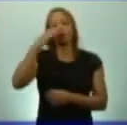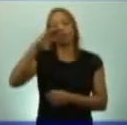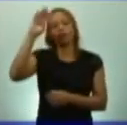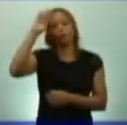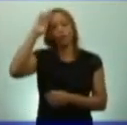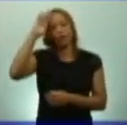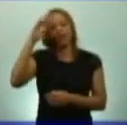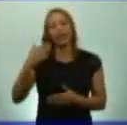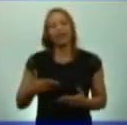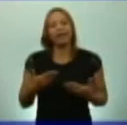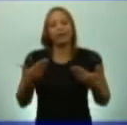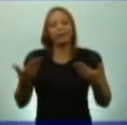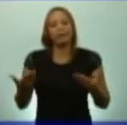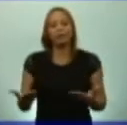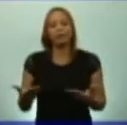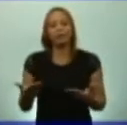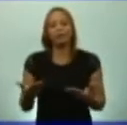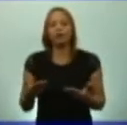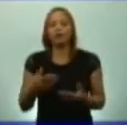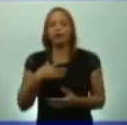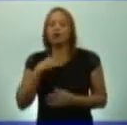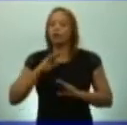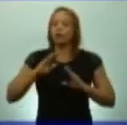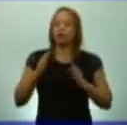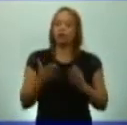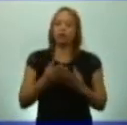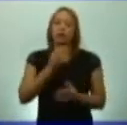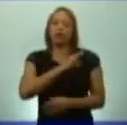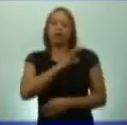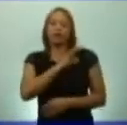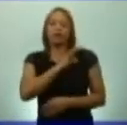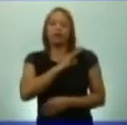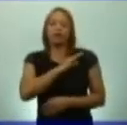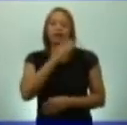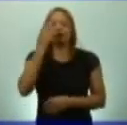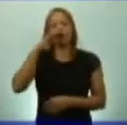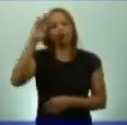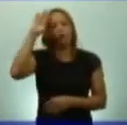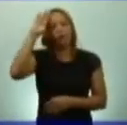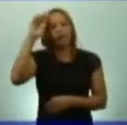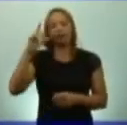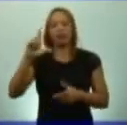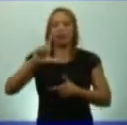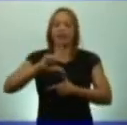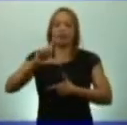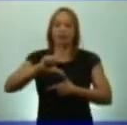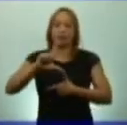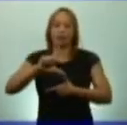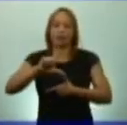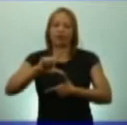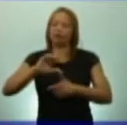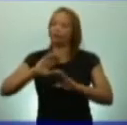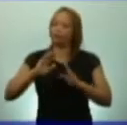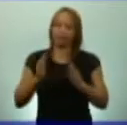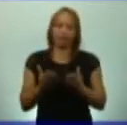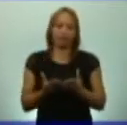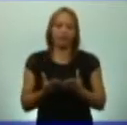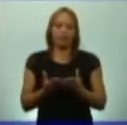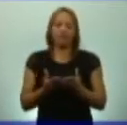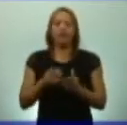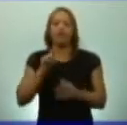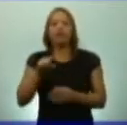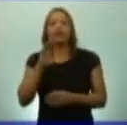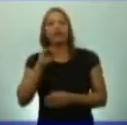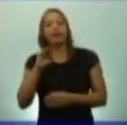el sentir de millones de cubanos y de latinoamericanos. Fue el vocero de los revolucionarios